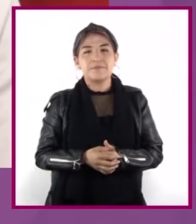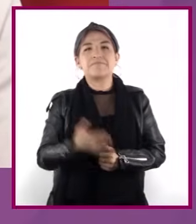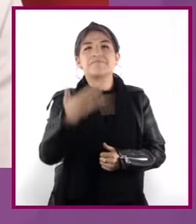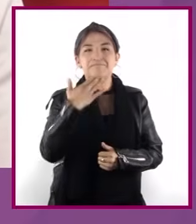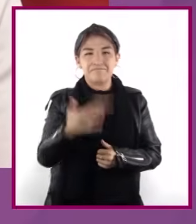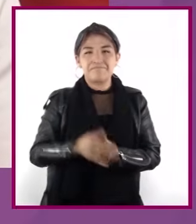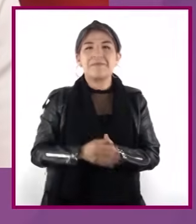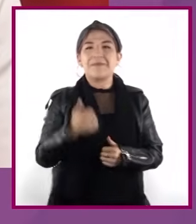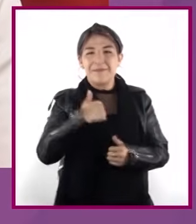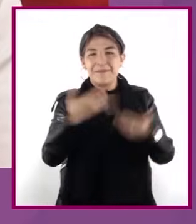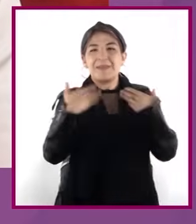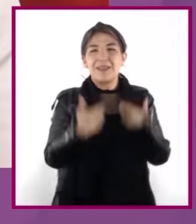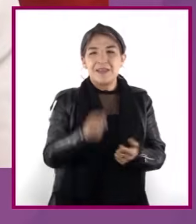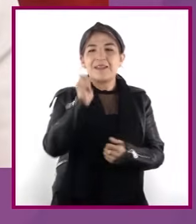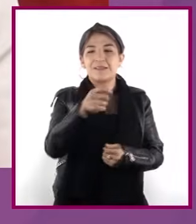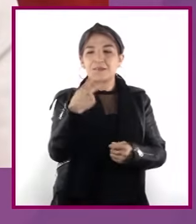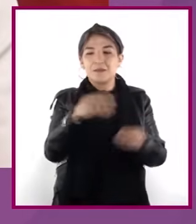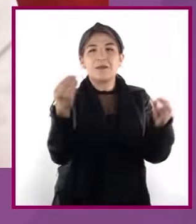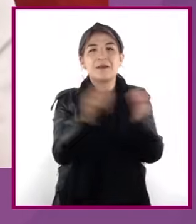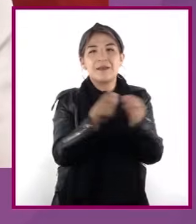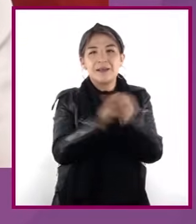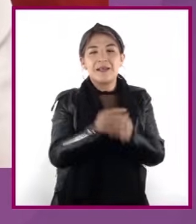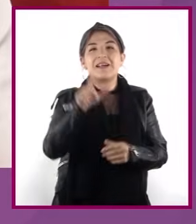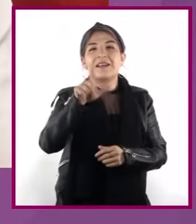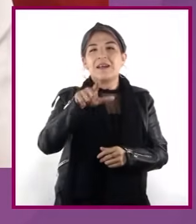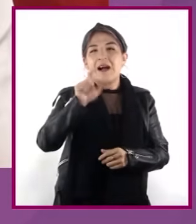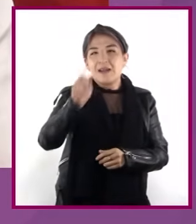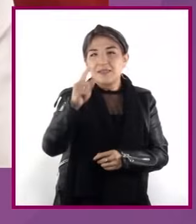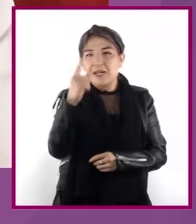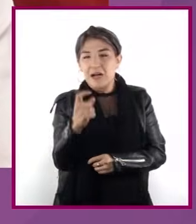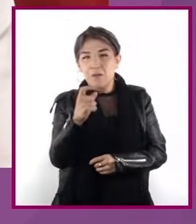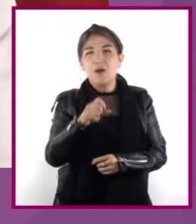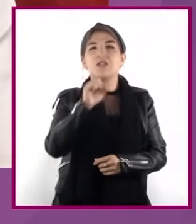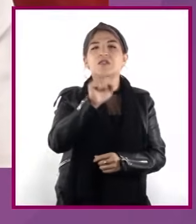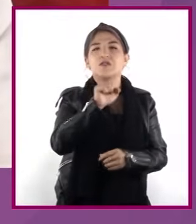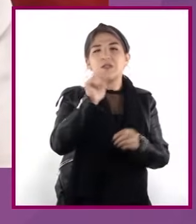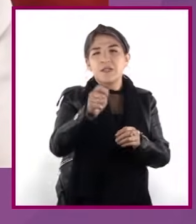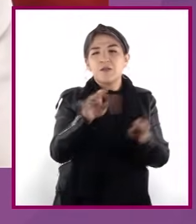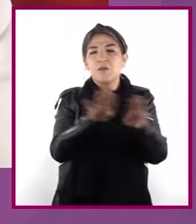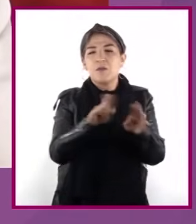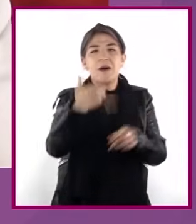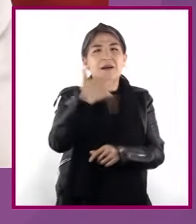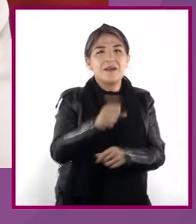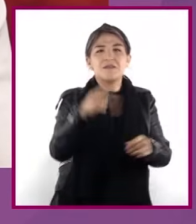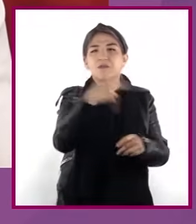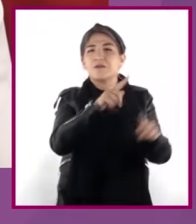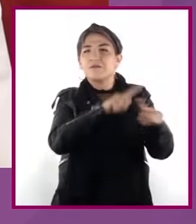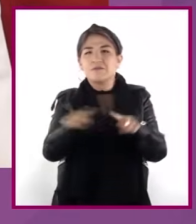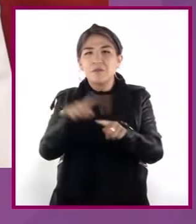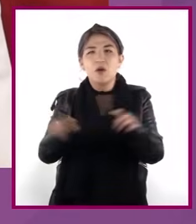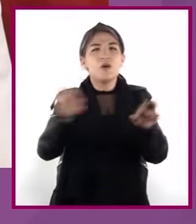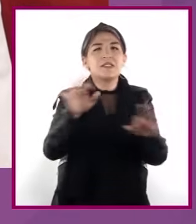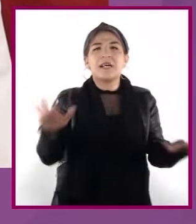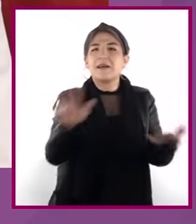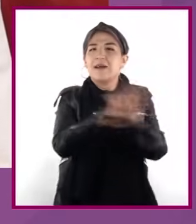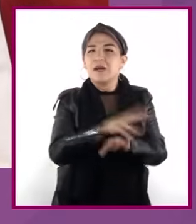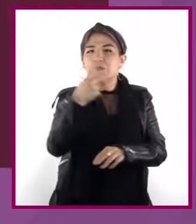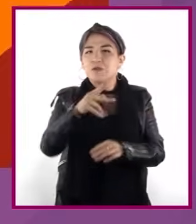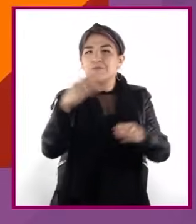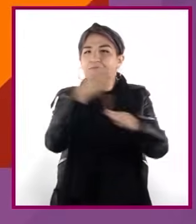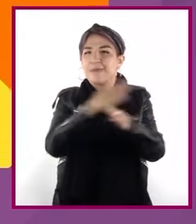Correcto, comprendo cómo son las partículas en líquidos, sólidos y gases, pero ¿qué pasa con ellas cuando hay cambios en los estados de la materia?